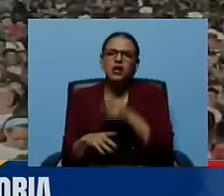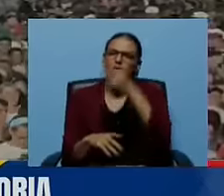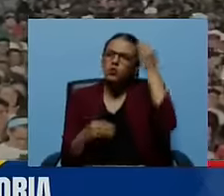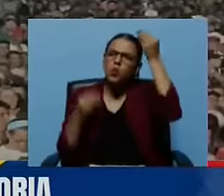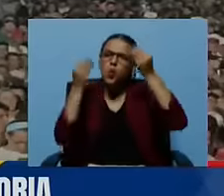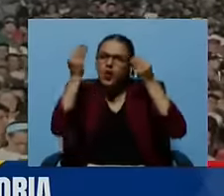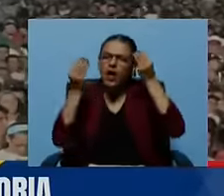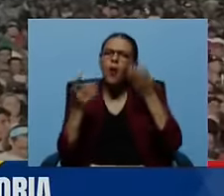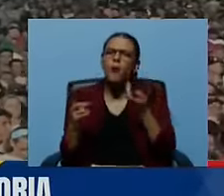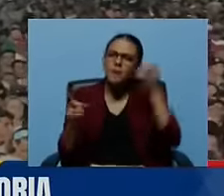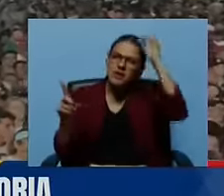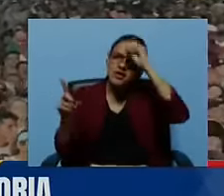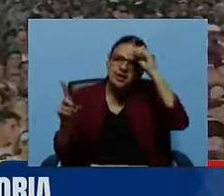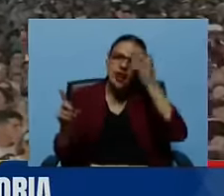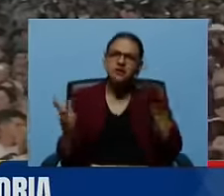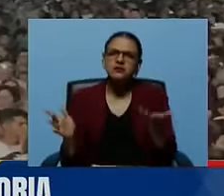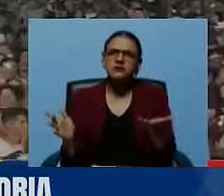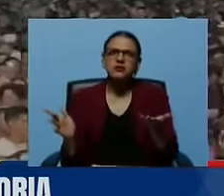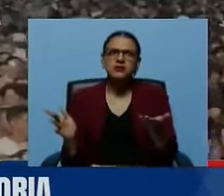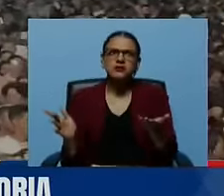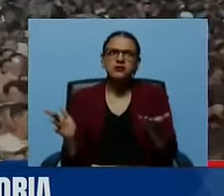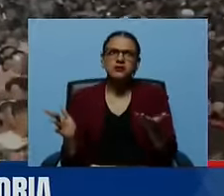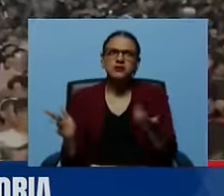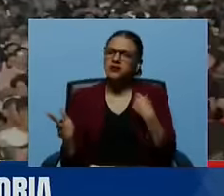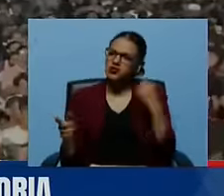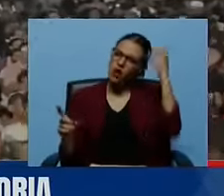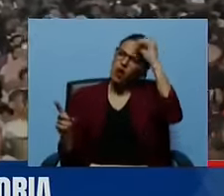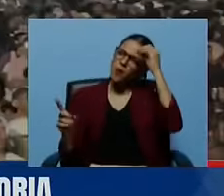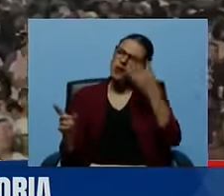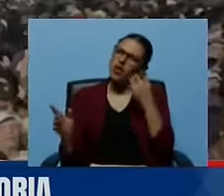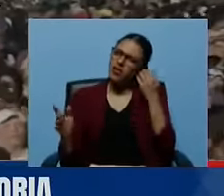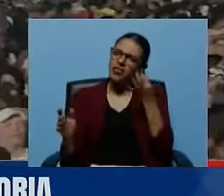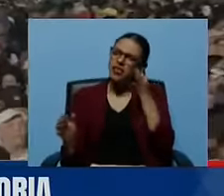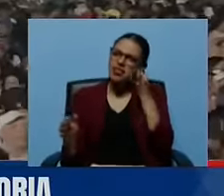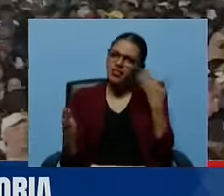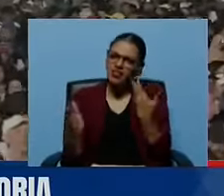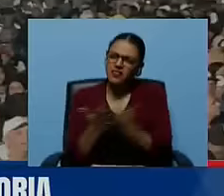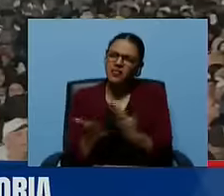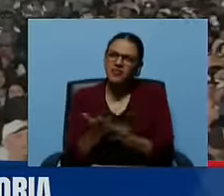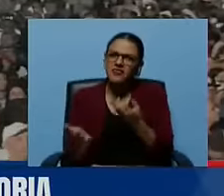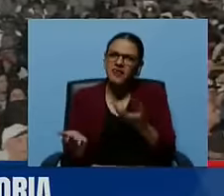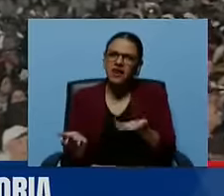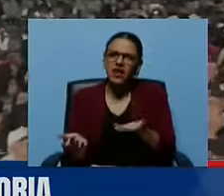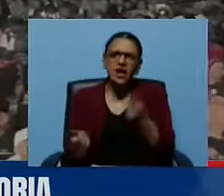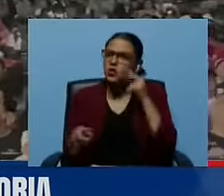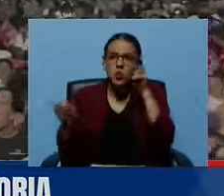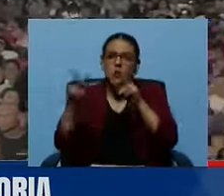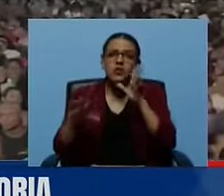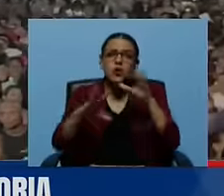parece? Y le dicen, ¿qué me parece qué? ¿No viste que no hay luz?